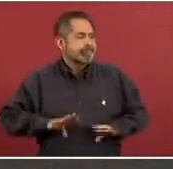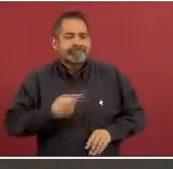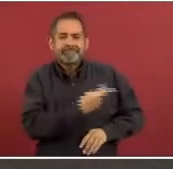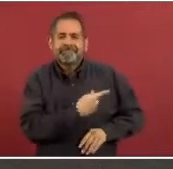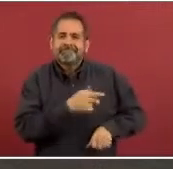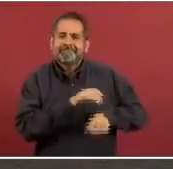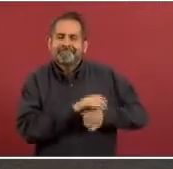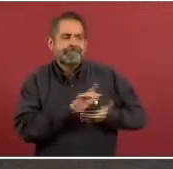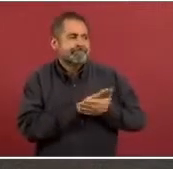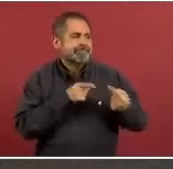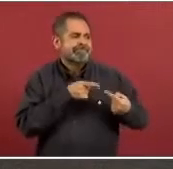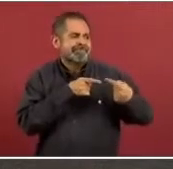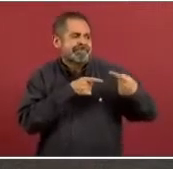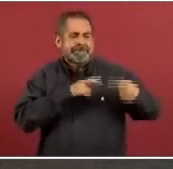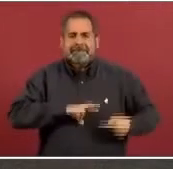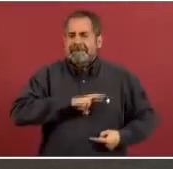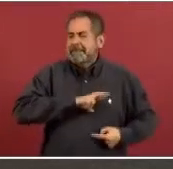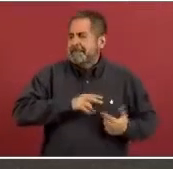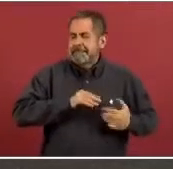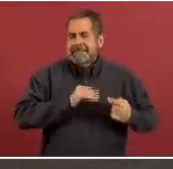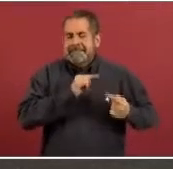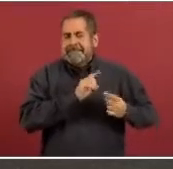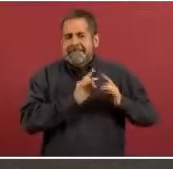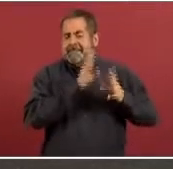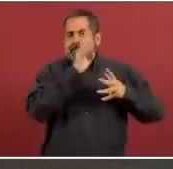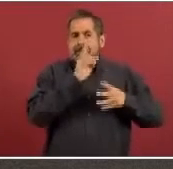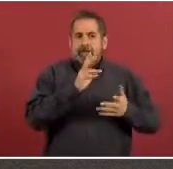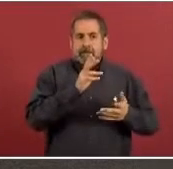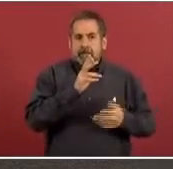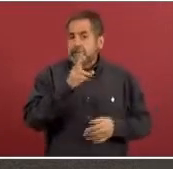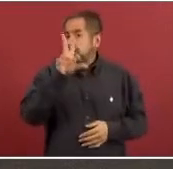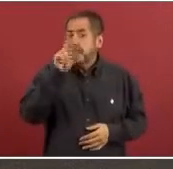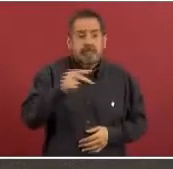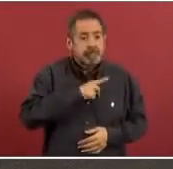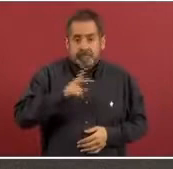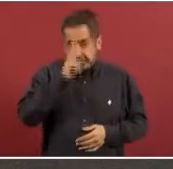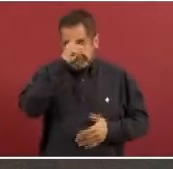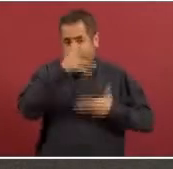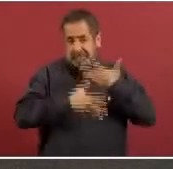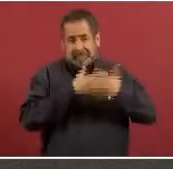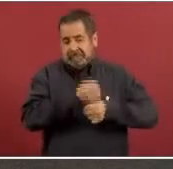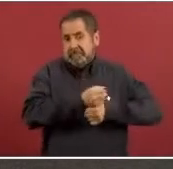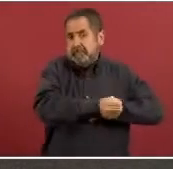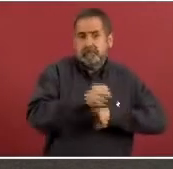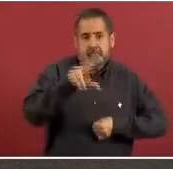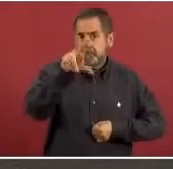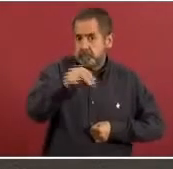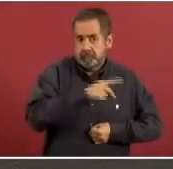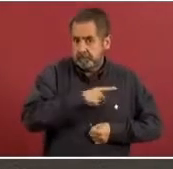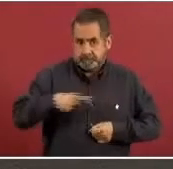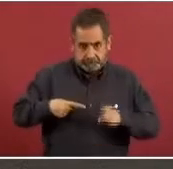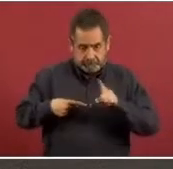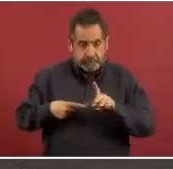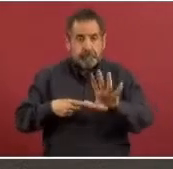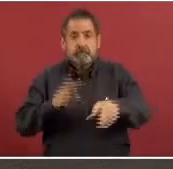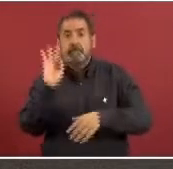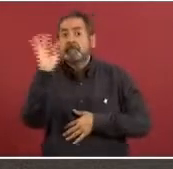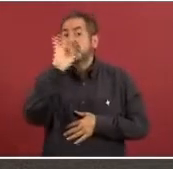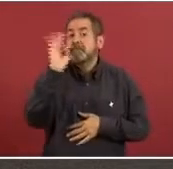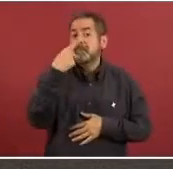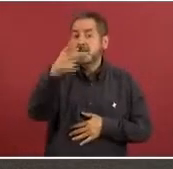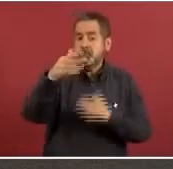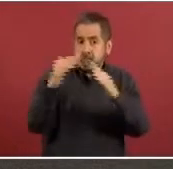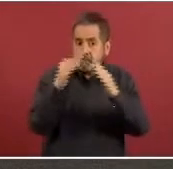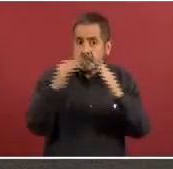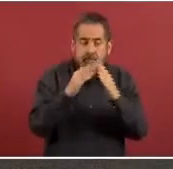familiares, pero nunca esto debe justificar la violencia. Y por ello, si tú vives o observas una situación